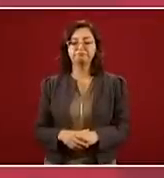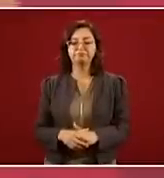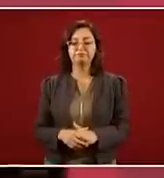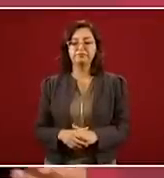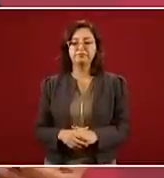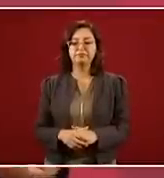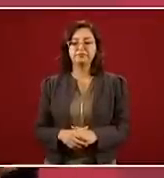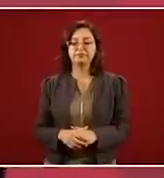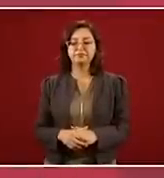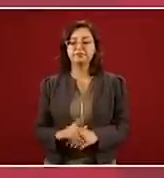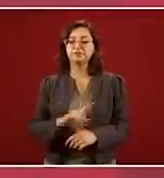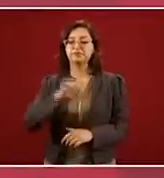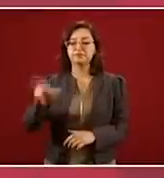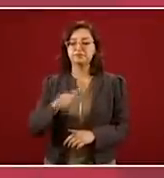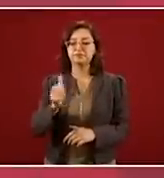y ya se quedan